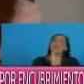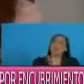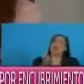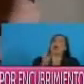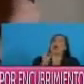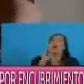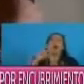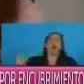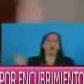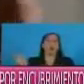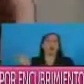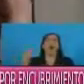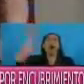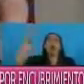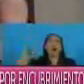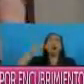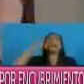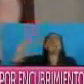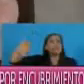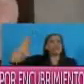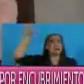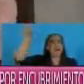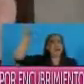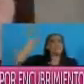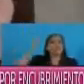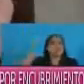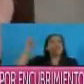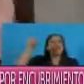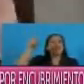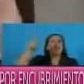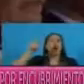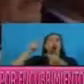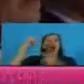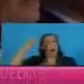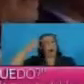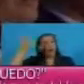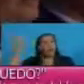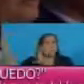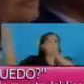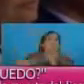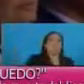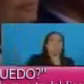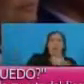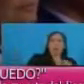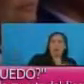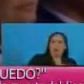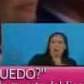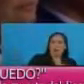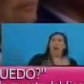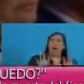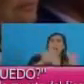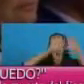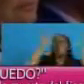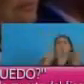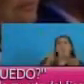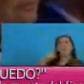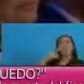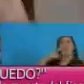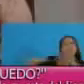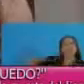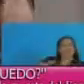de Irán, que es el país que está acusado de haber pergeniado el atentado. Muy bien, ese es el escenario internacional. Y de